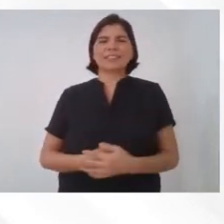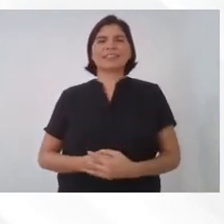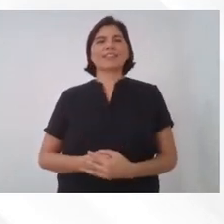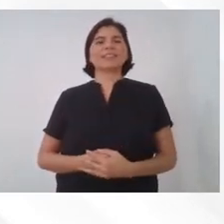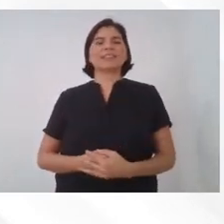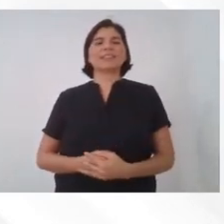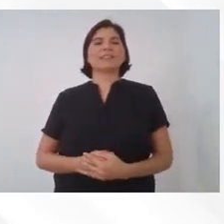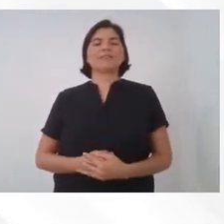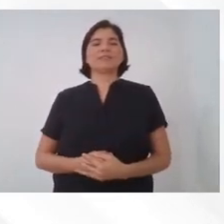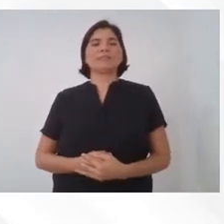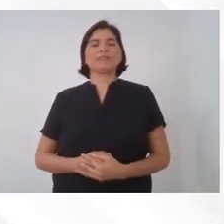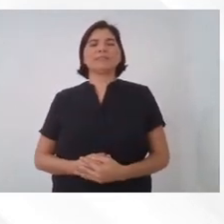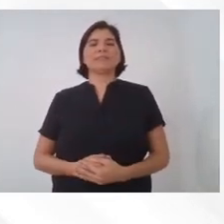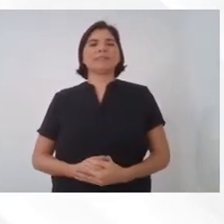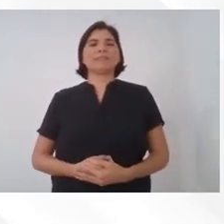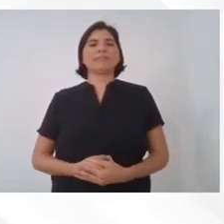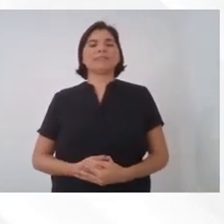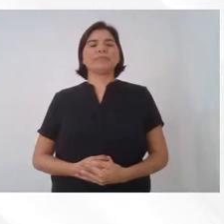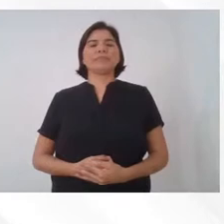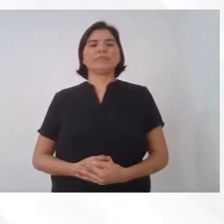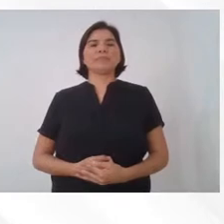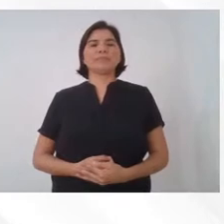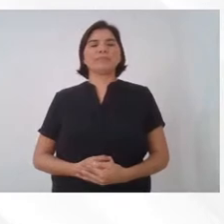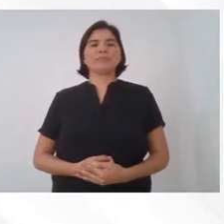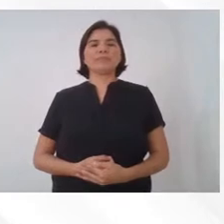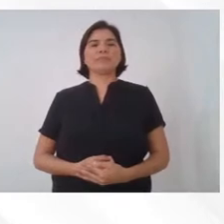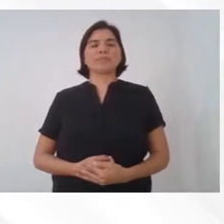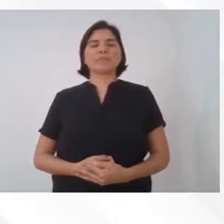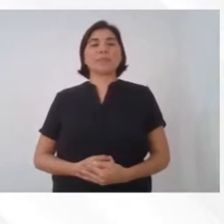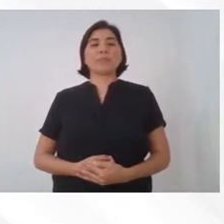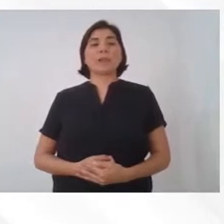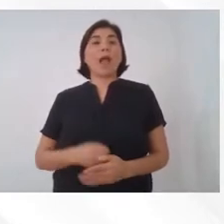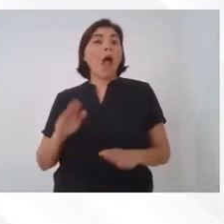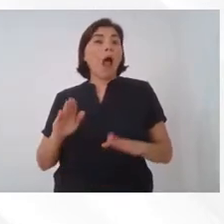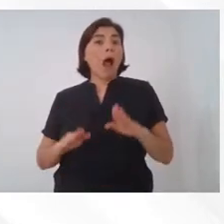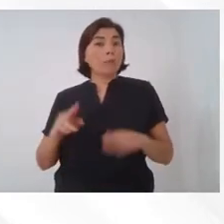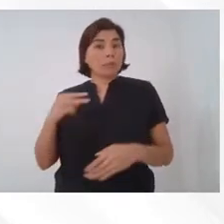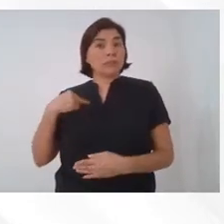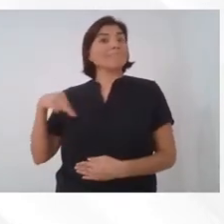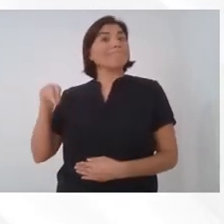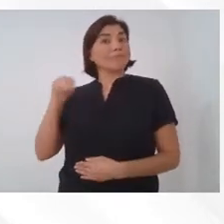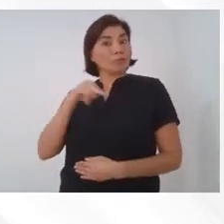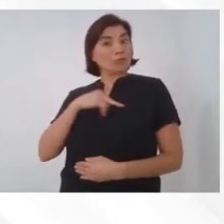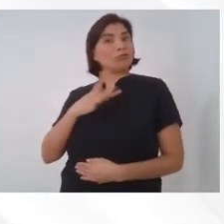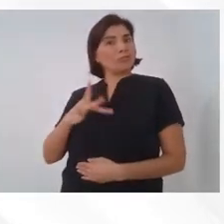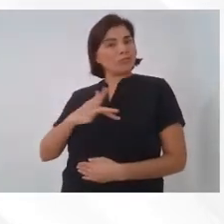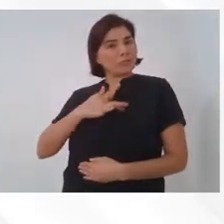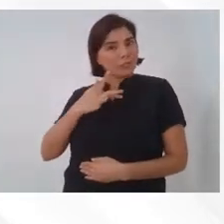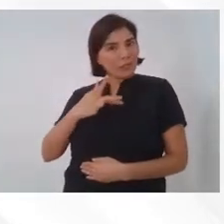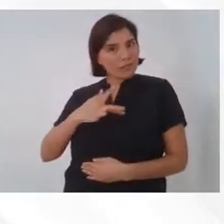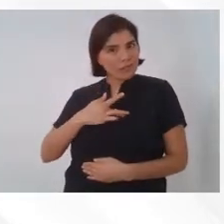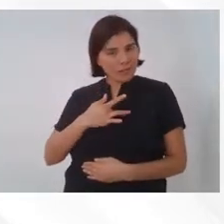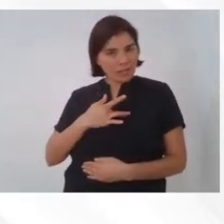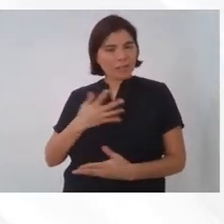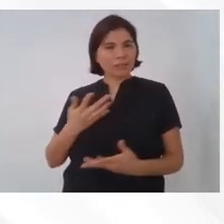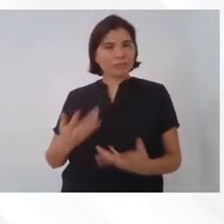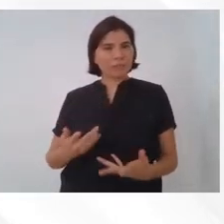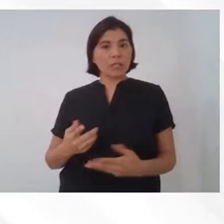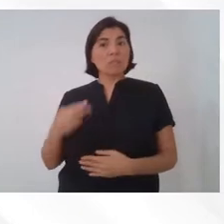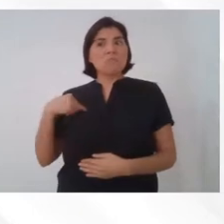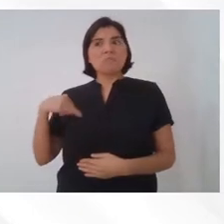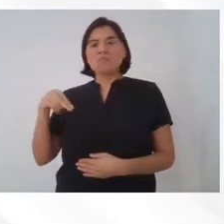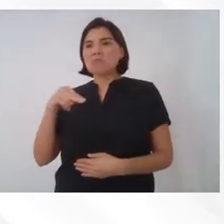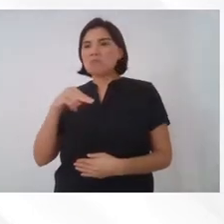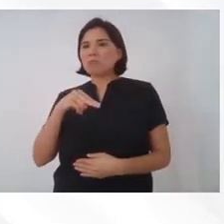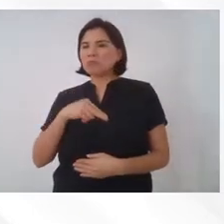ellas, sí? ¿Cuántas veces también las hemos vivido en estos lazos que vamos creando a lo largo también de